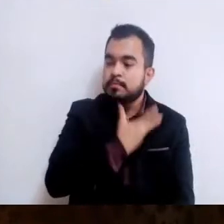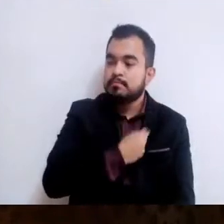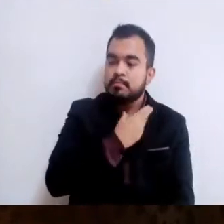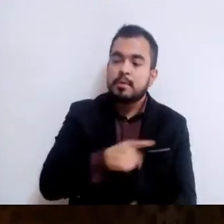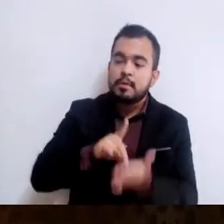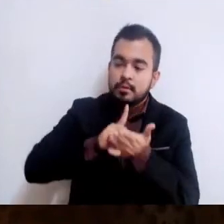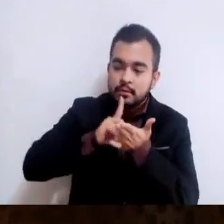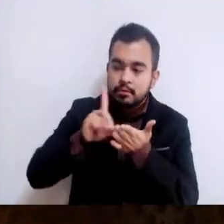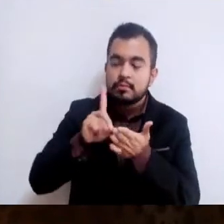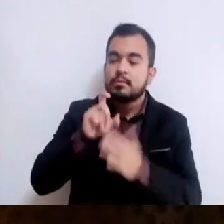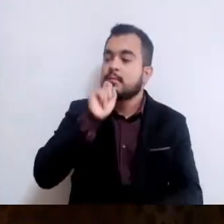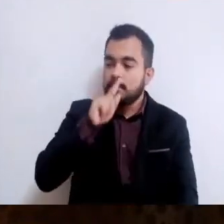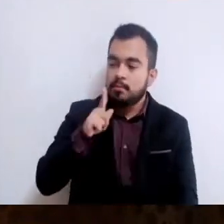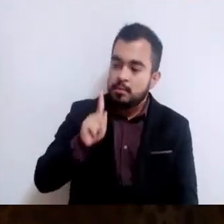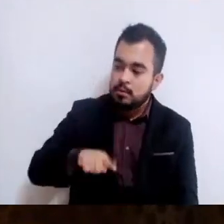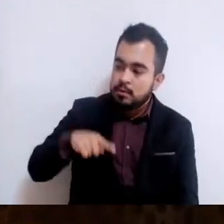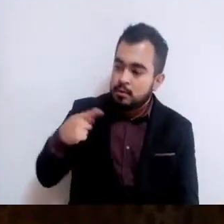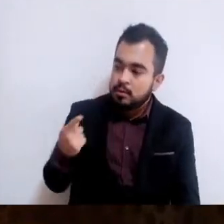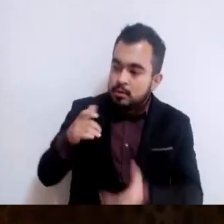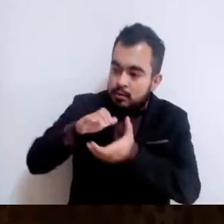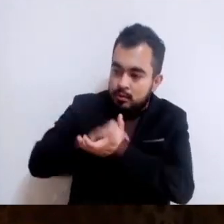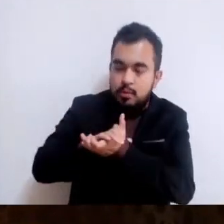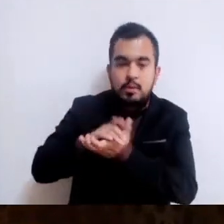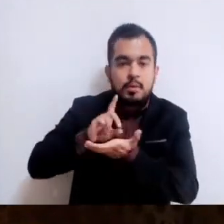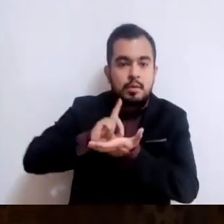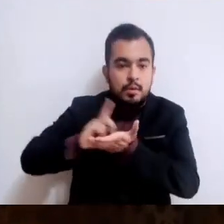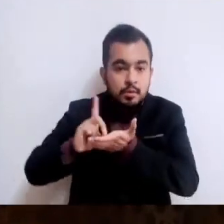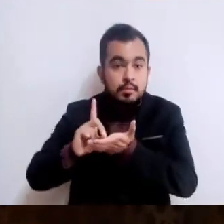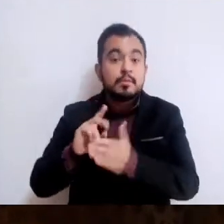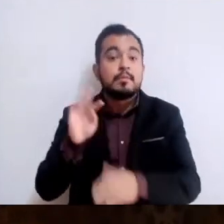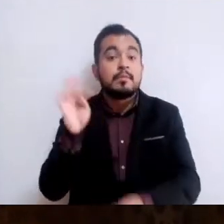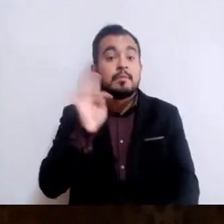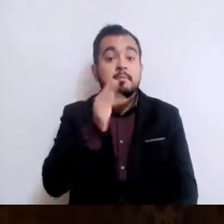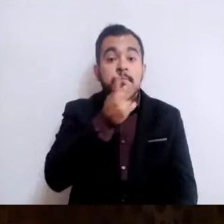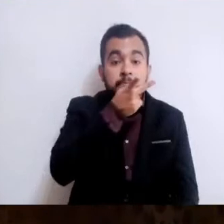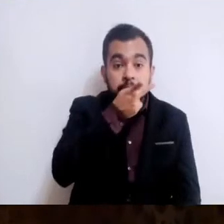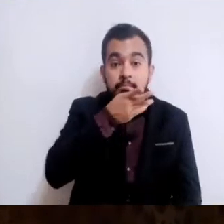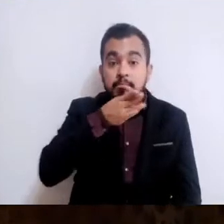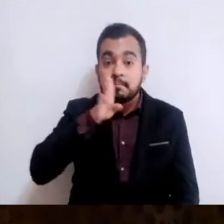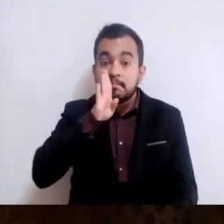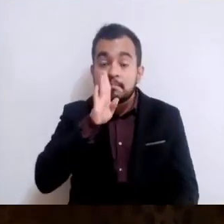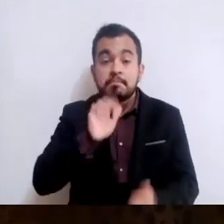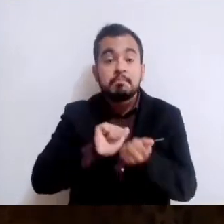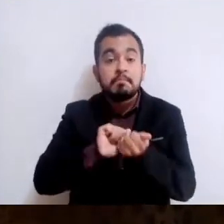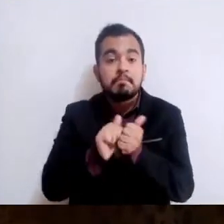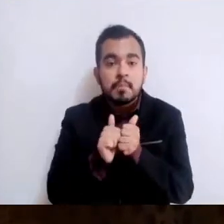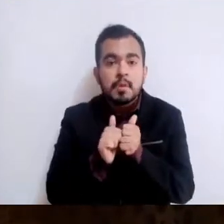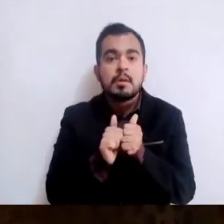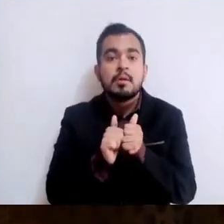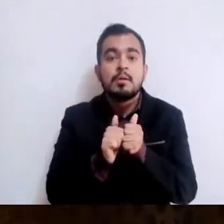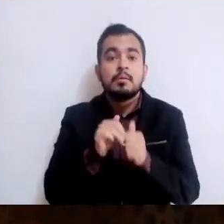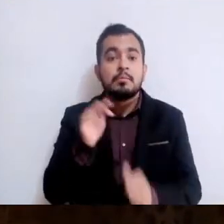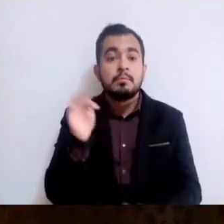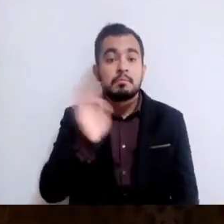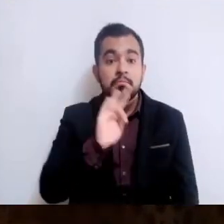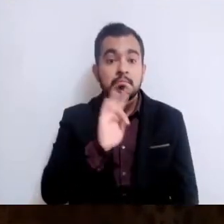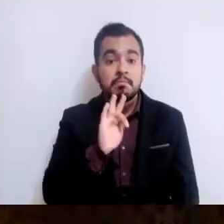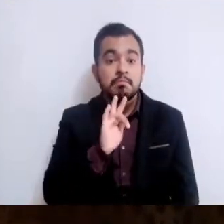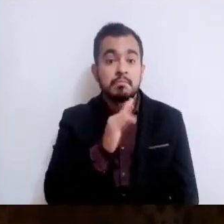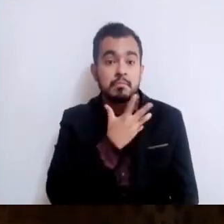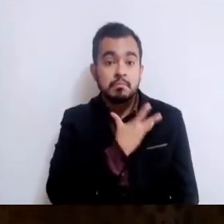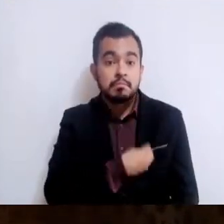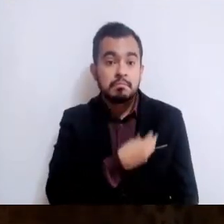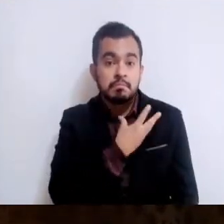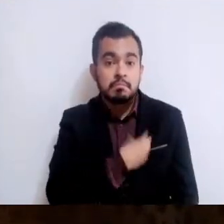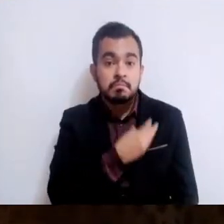conviviente. La o el progenitor que en su momento determinado no se encuentre con el menor por no